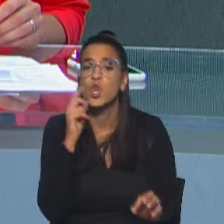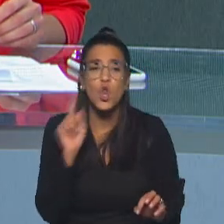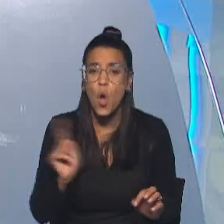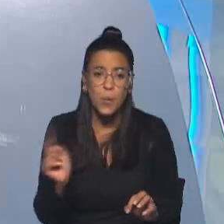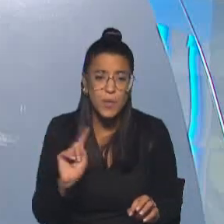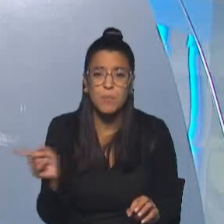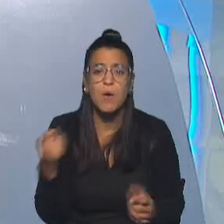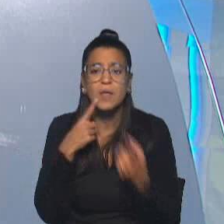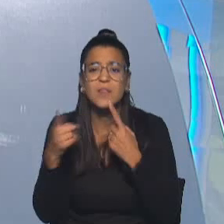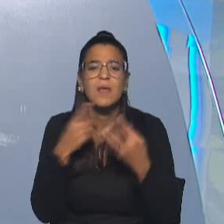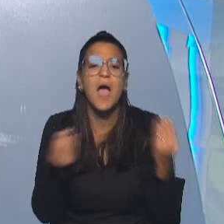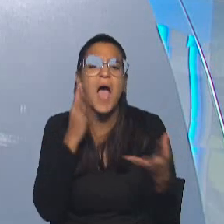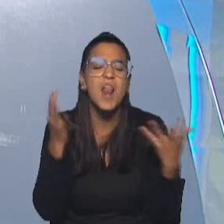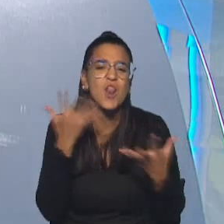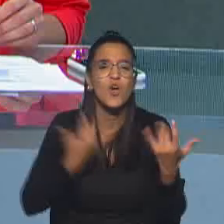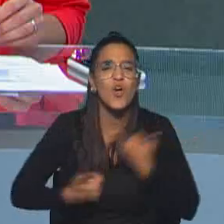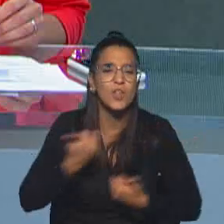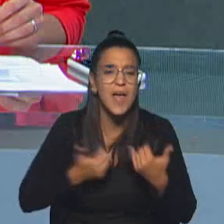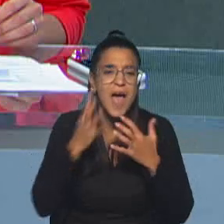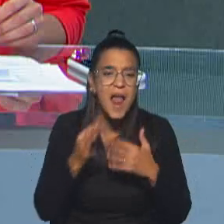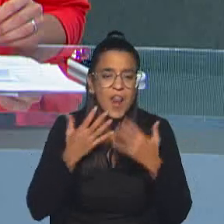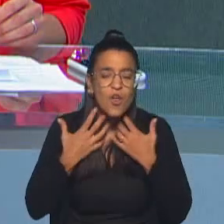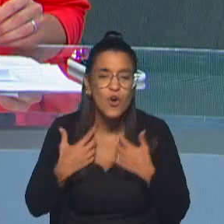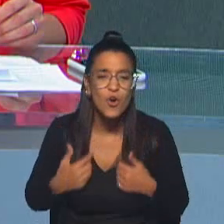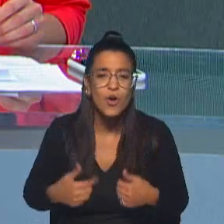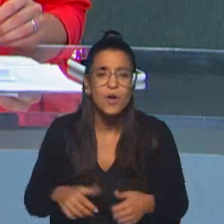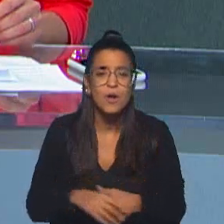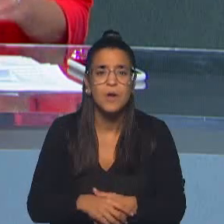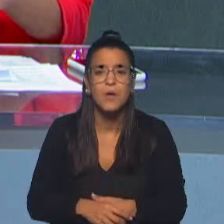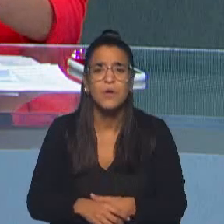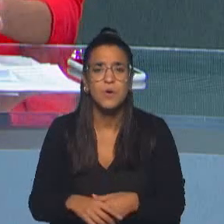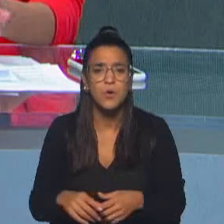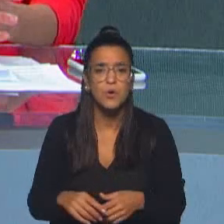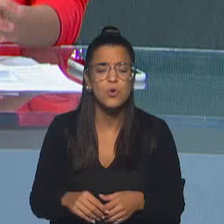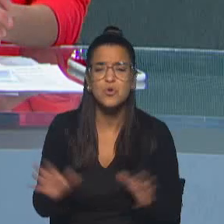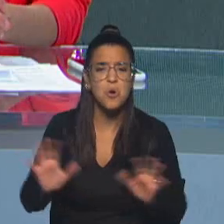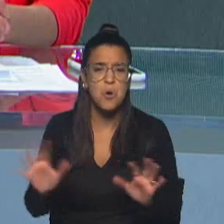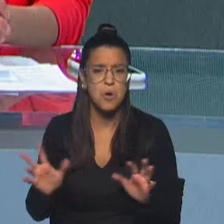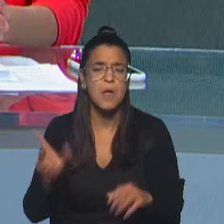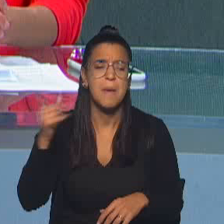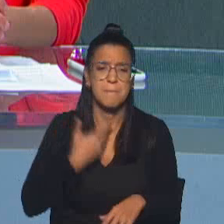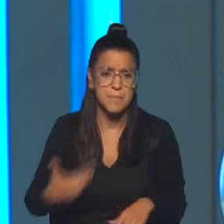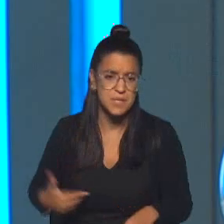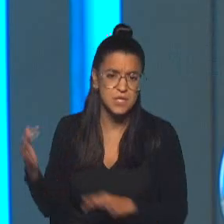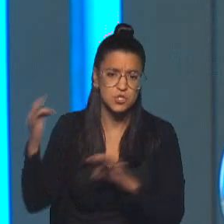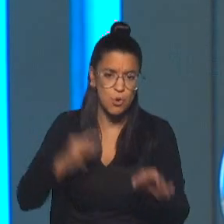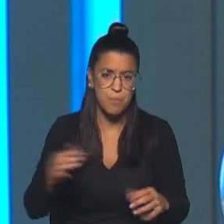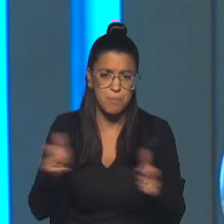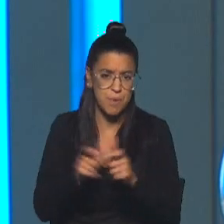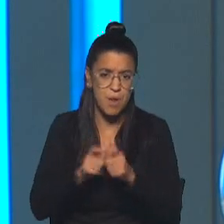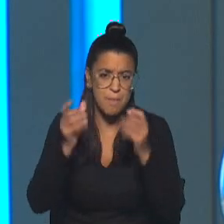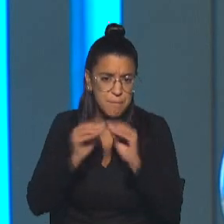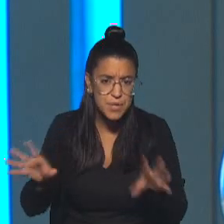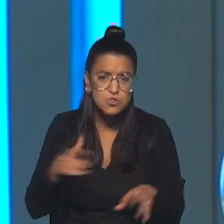de la entrevista, que nos pueden contar. ¿Se puede contar algo? Es que no hubo mucho más que eso. El presidente llegó cuando el programa ya había